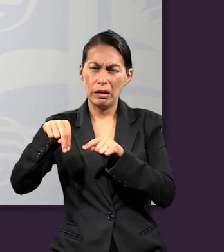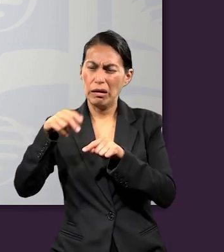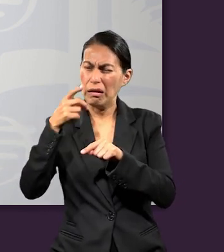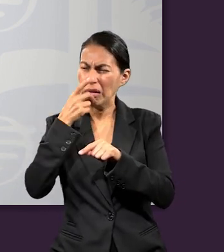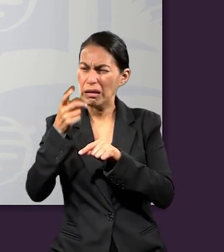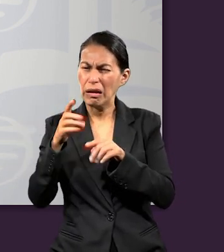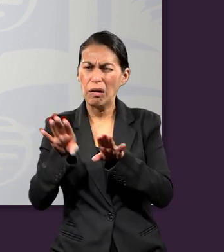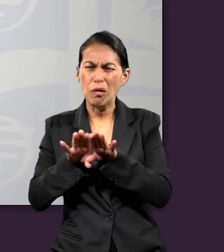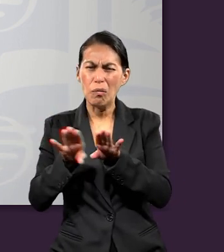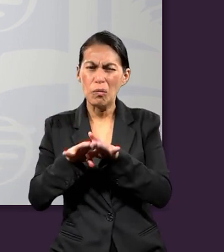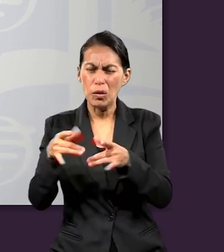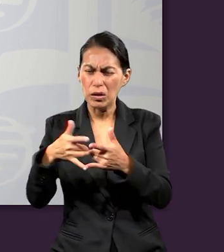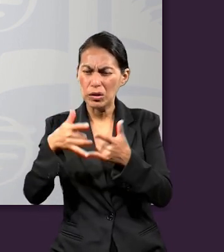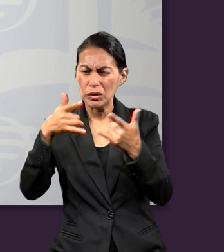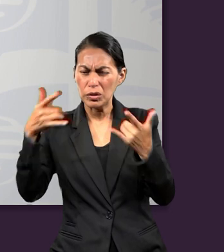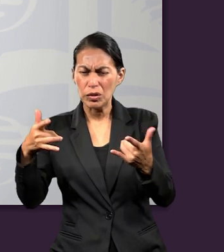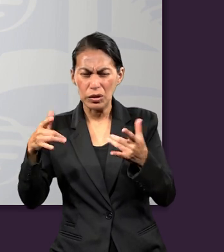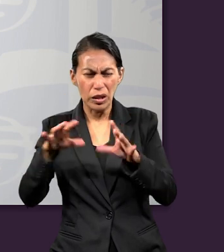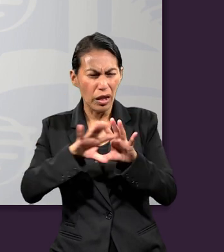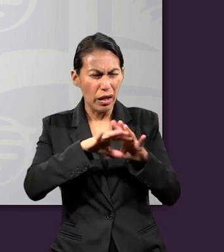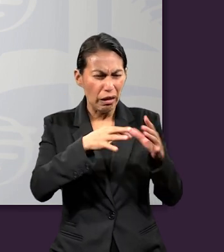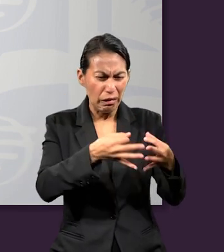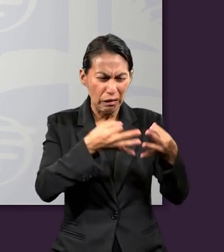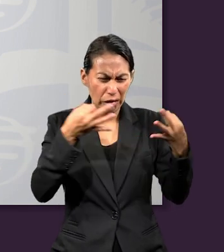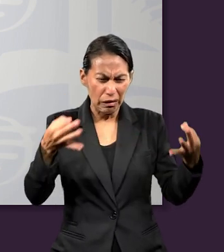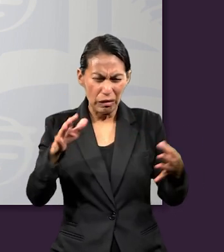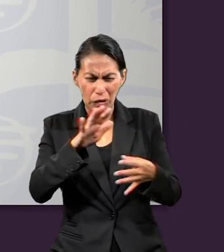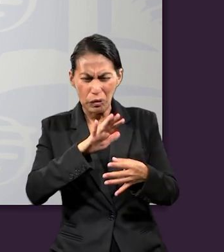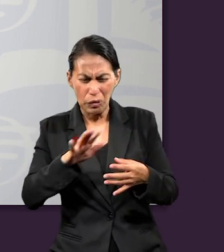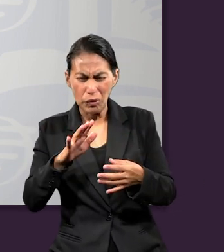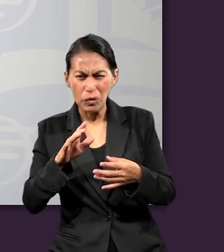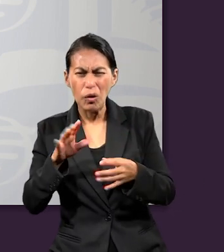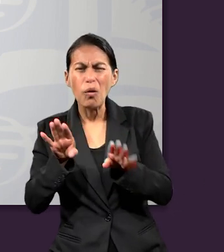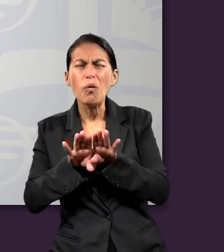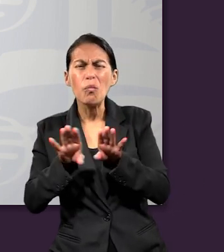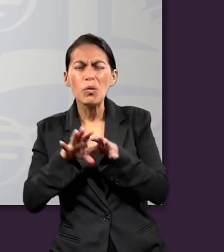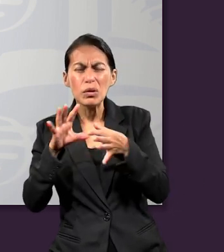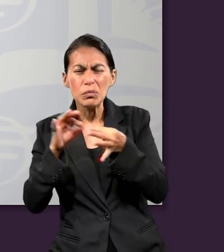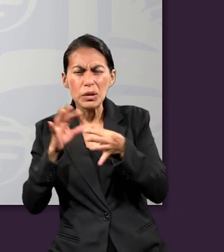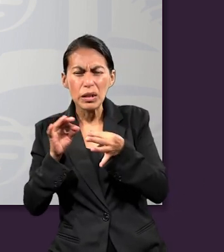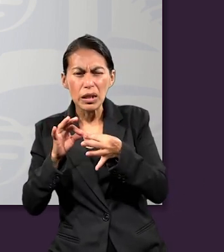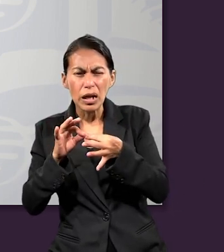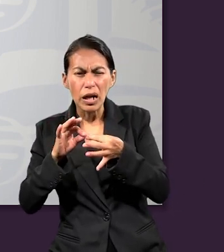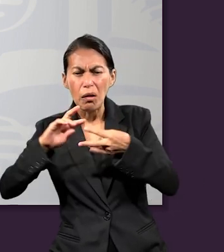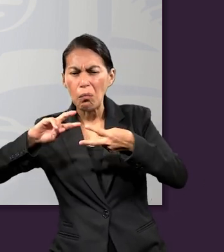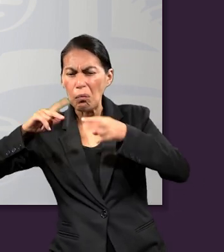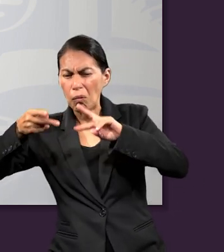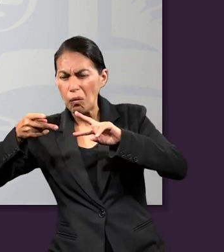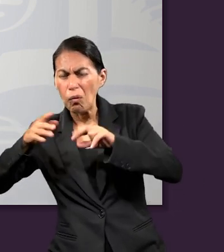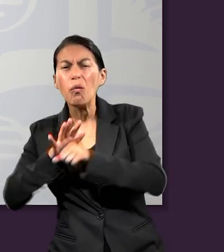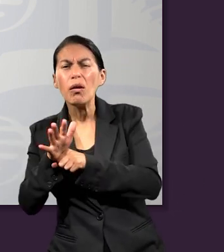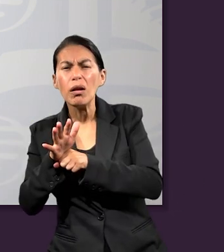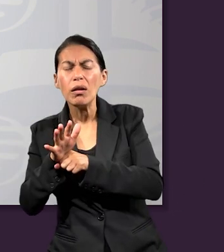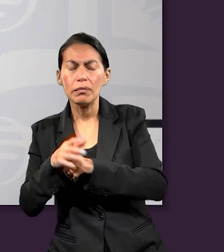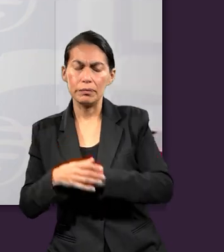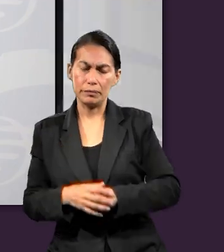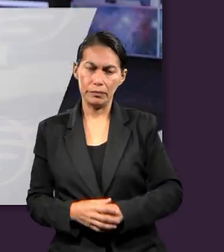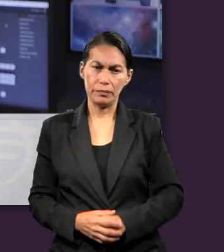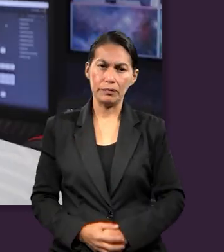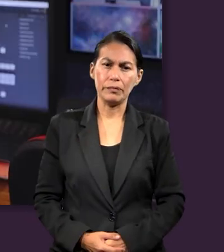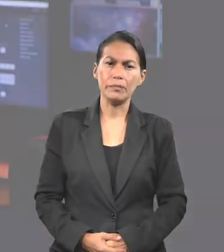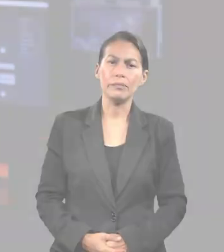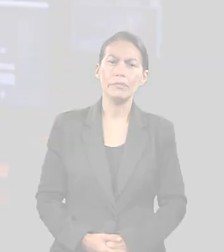Juan estas escenas finales de la historia de la tierra y qué contraste poderoso vemos aquí